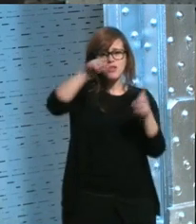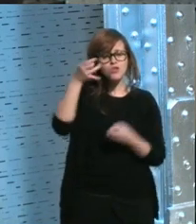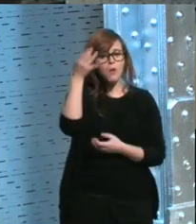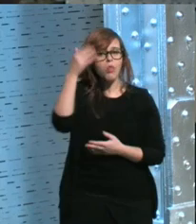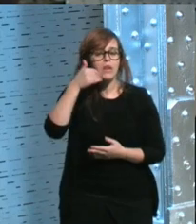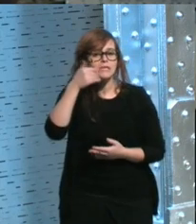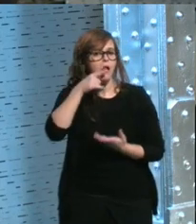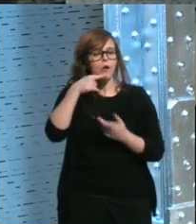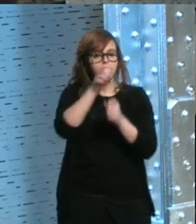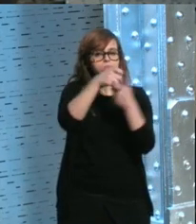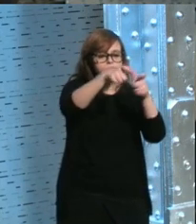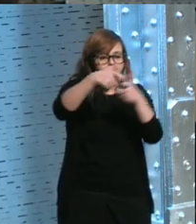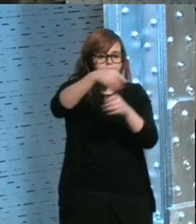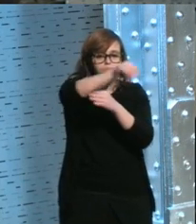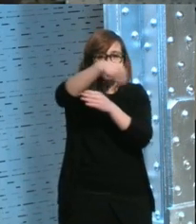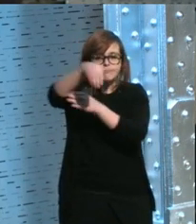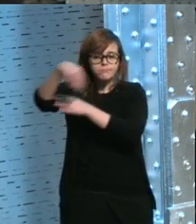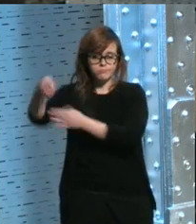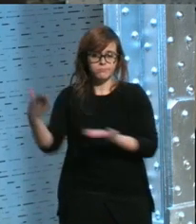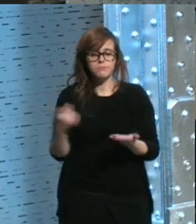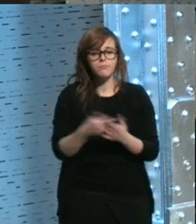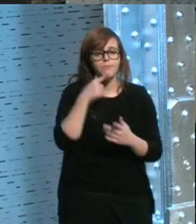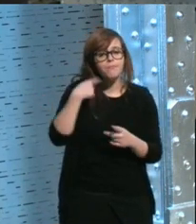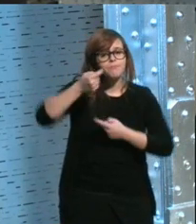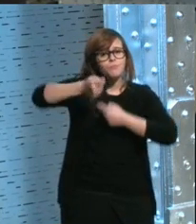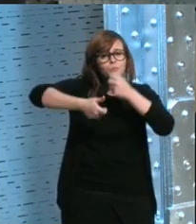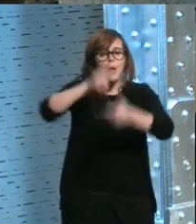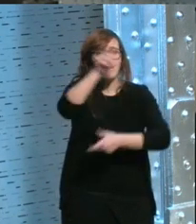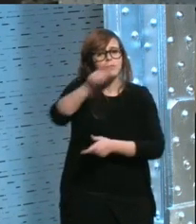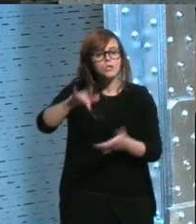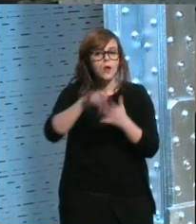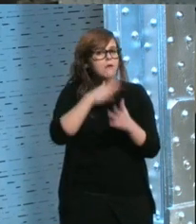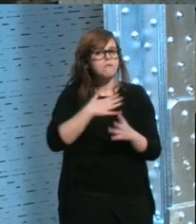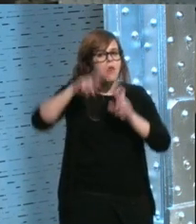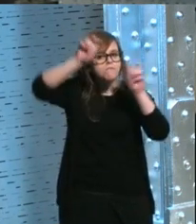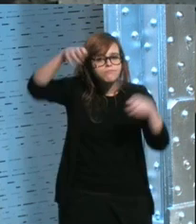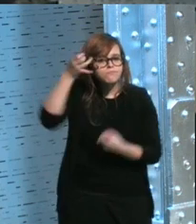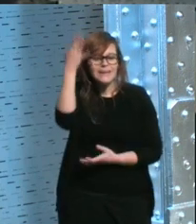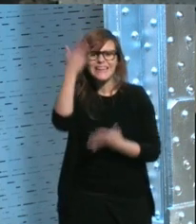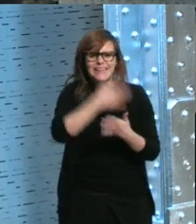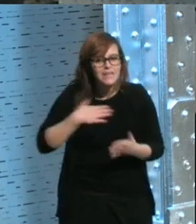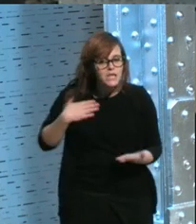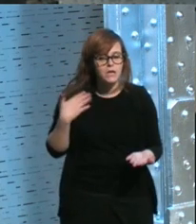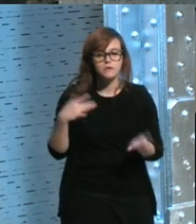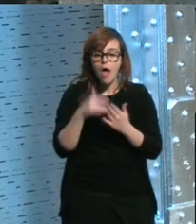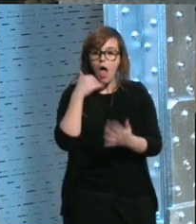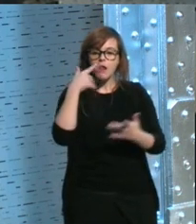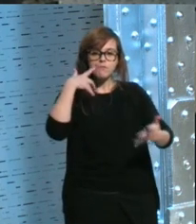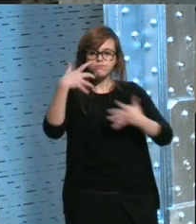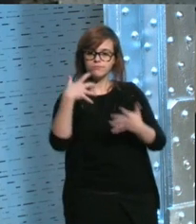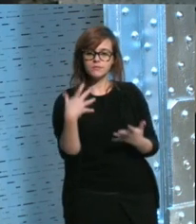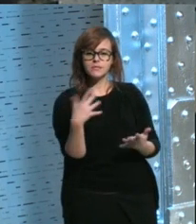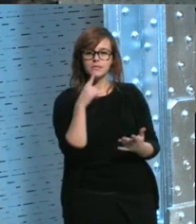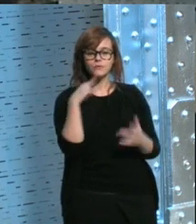más distribuida y la gente quiere innovar. Eso me fascinó. Es el